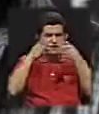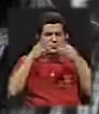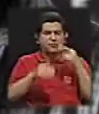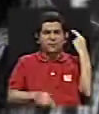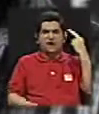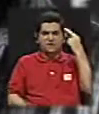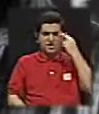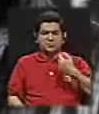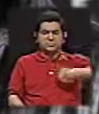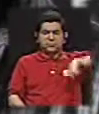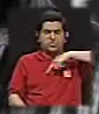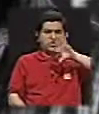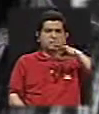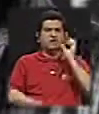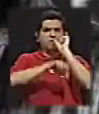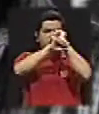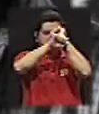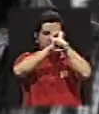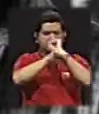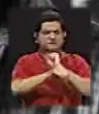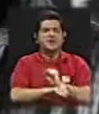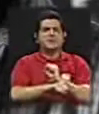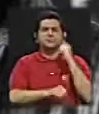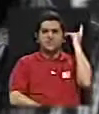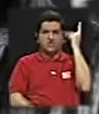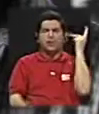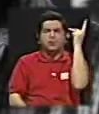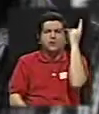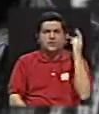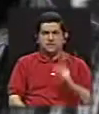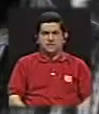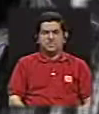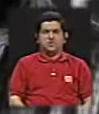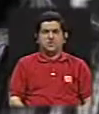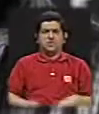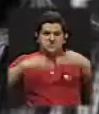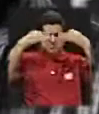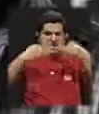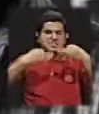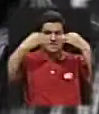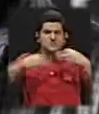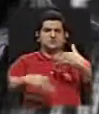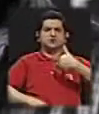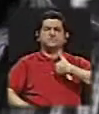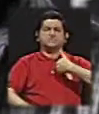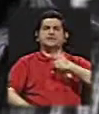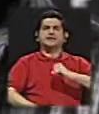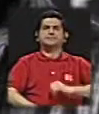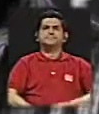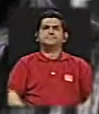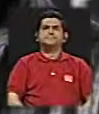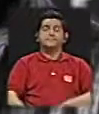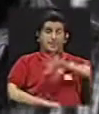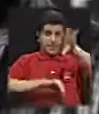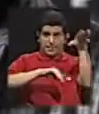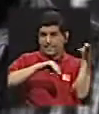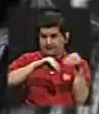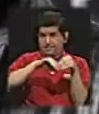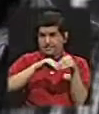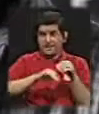a nuestro método tradicional y político de toma de decisiones. Además de